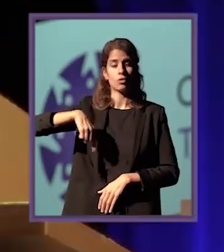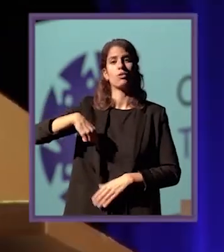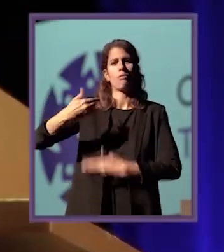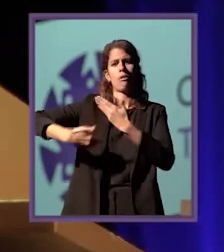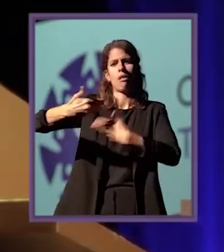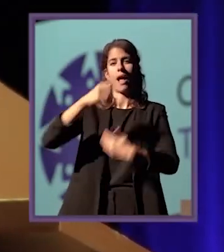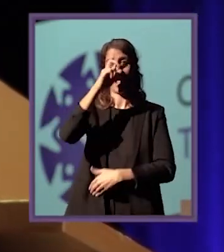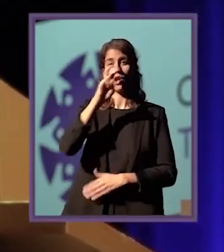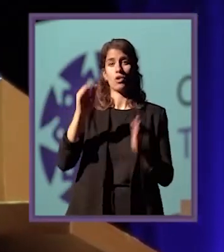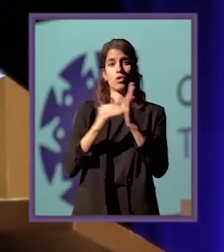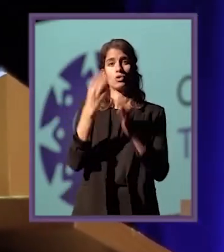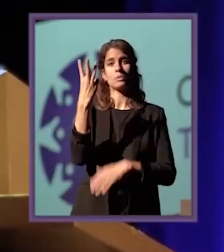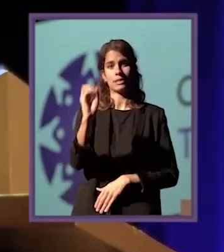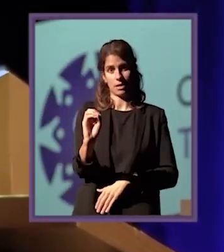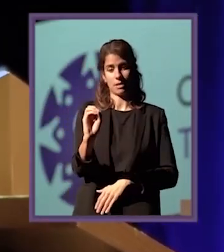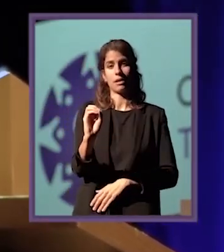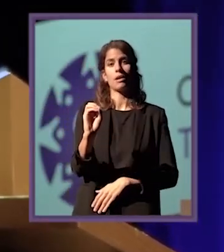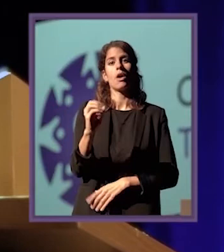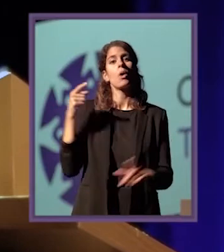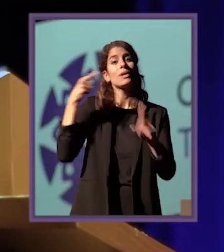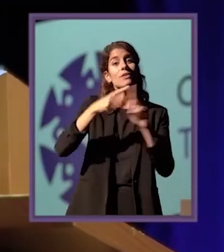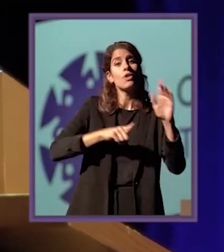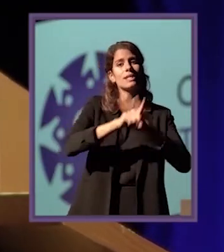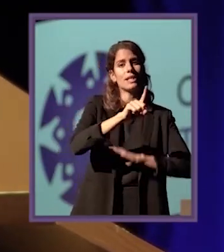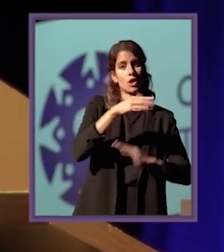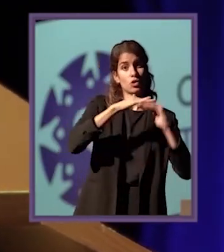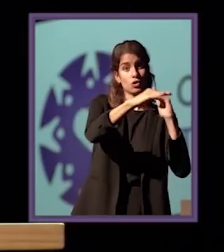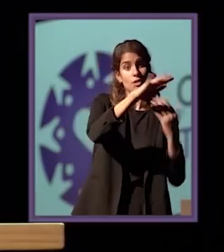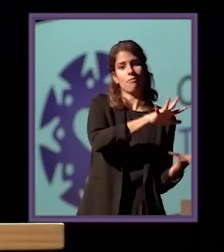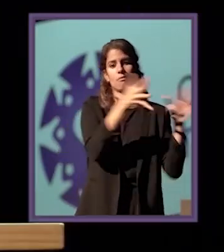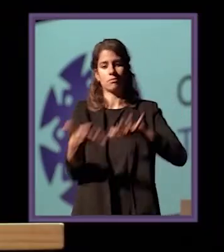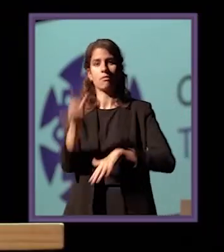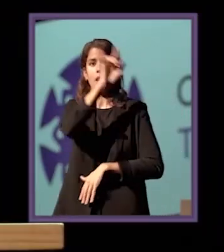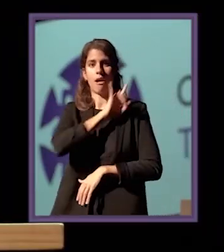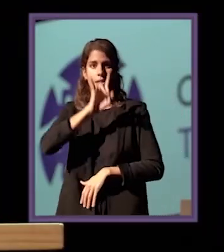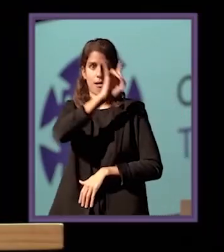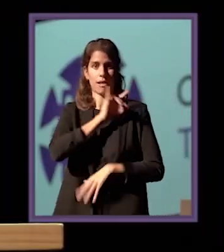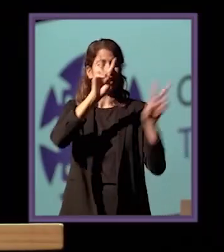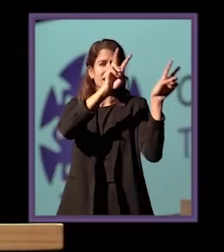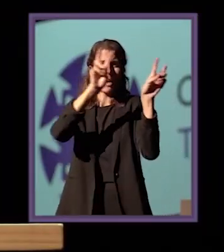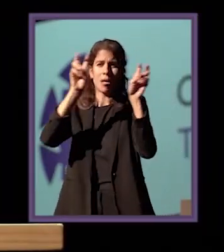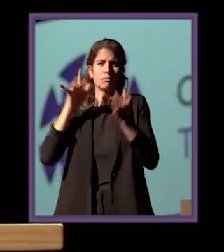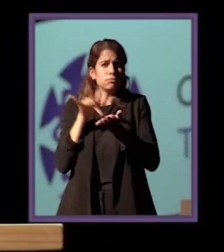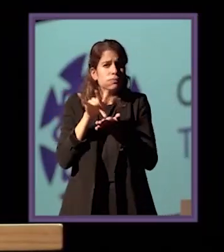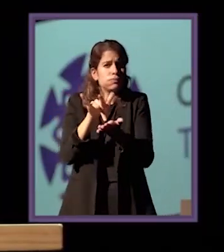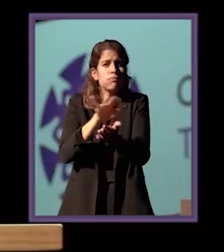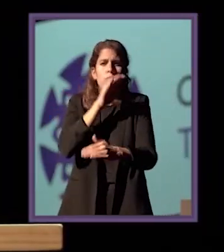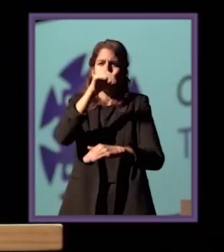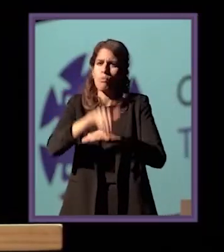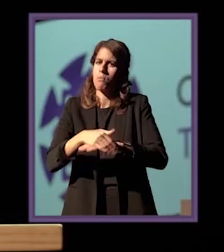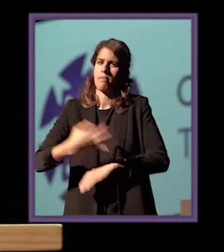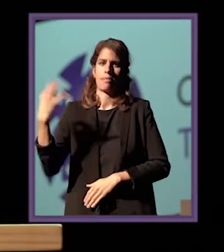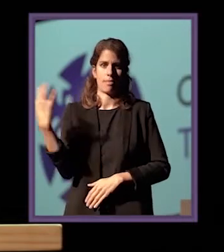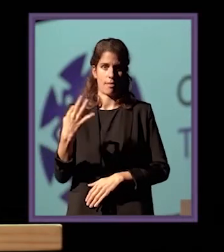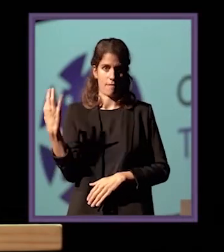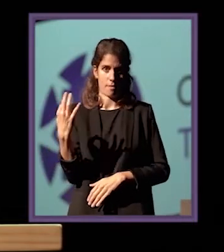Los objetivos de desarrollo sostenible aplicados a Canarias, una agenda de obligado cumplimiento en el que, entre otras cosas,